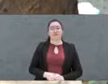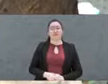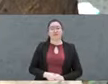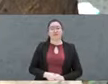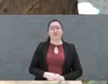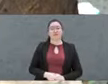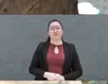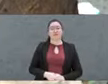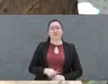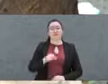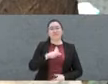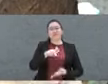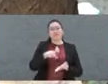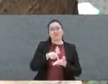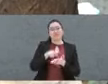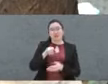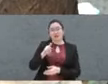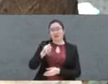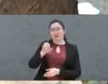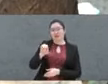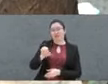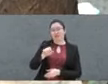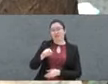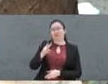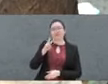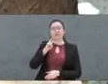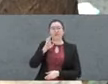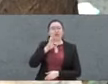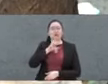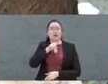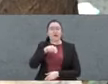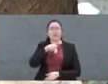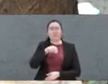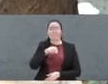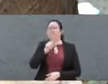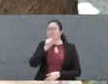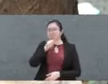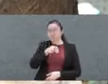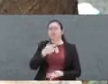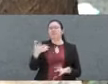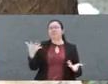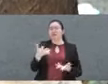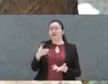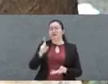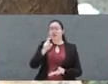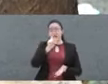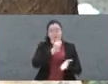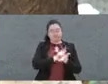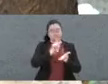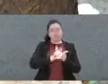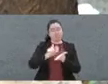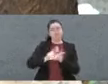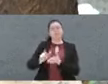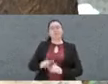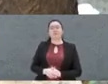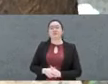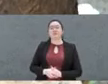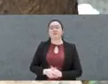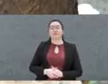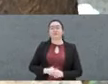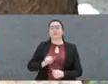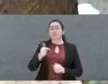Pues en la zona oriente en general, Venustiano Carranza. Entonces sí es algo que se repite. Uno de los problemas principales es